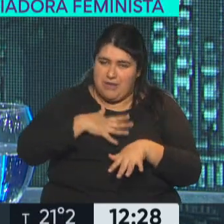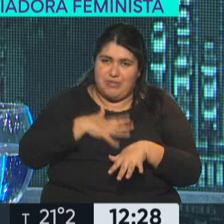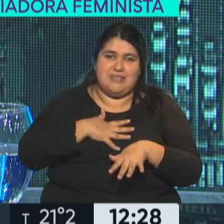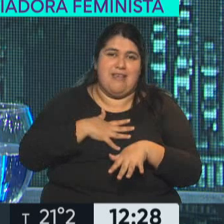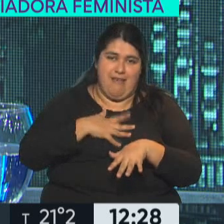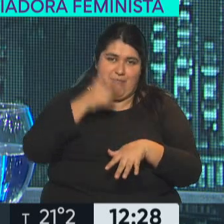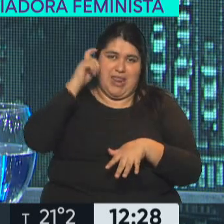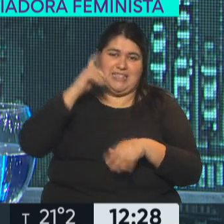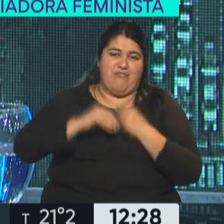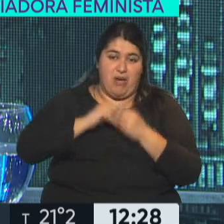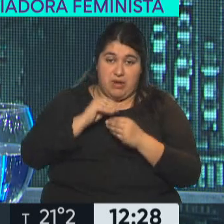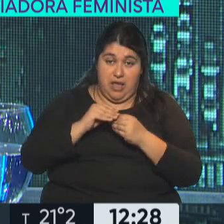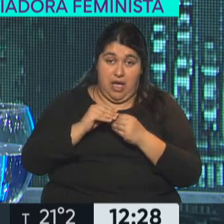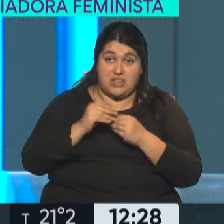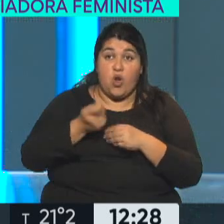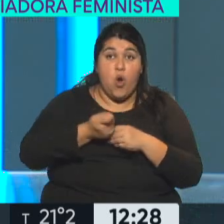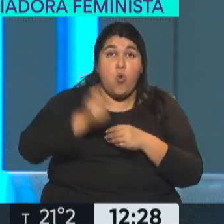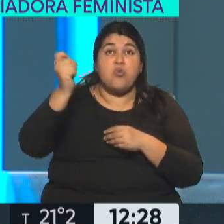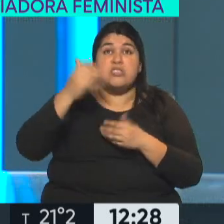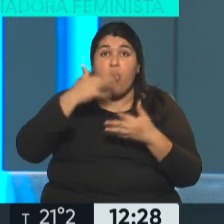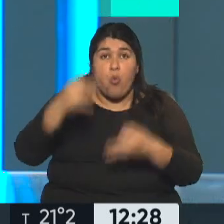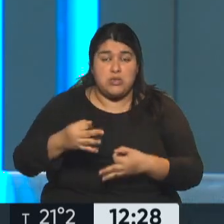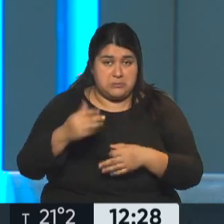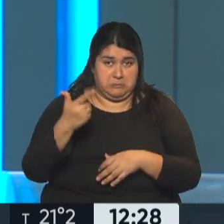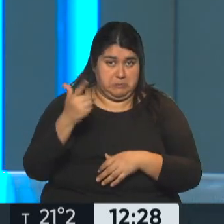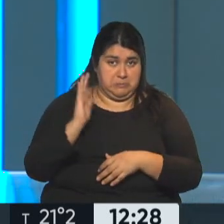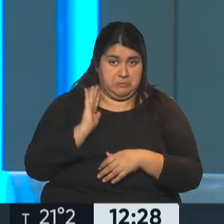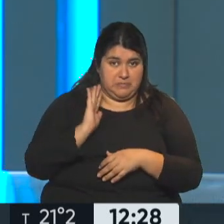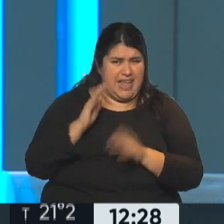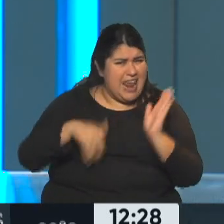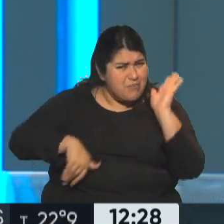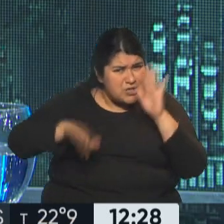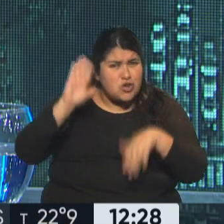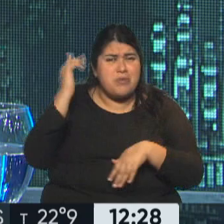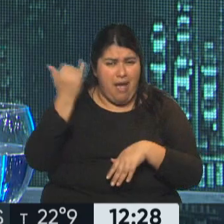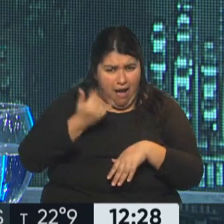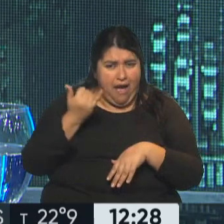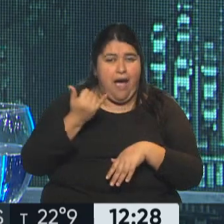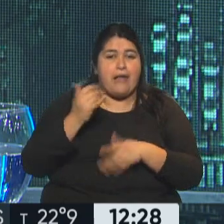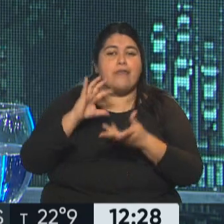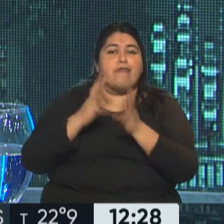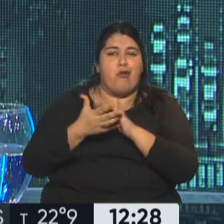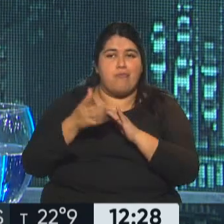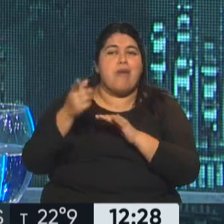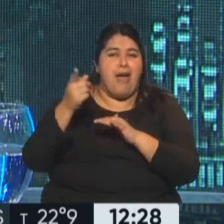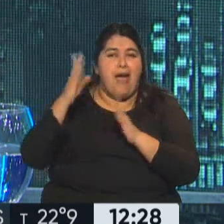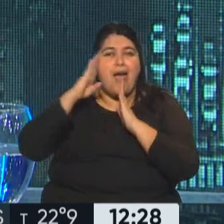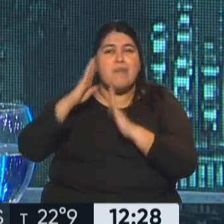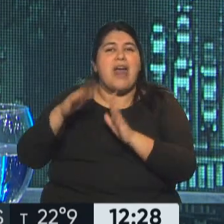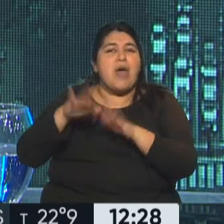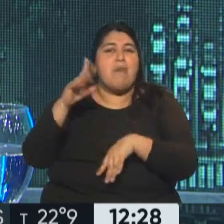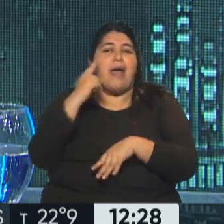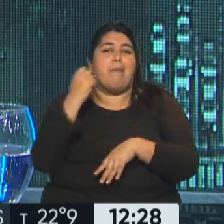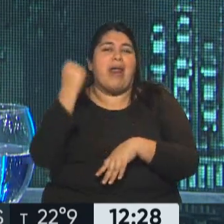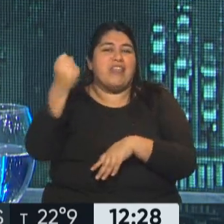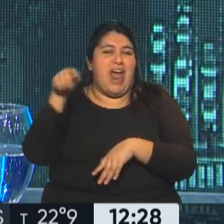familiar, los fallos no se cumplen. Y hay una serie de coberturas que son blindajes patriarcales que se